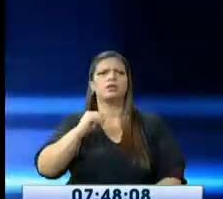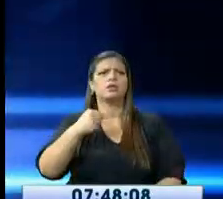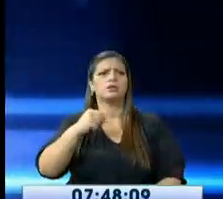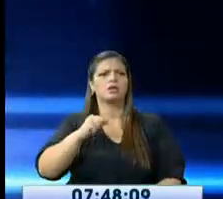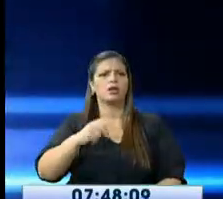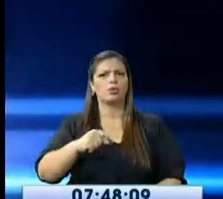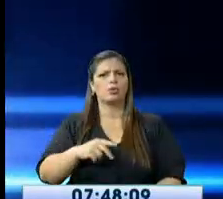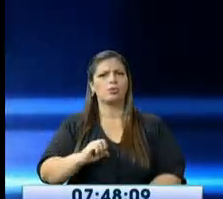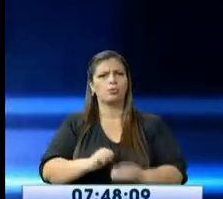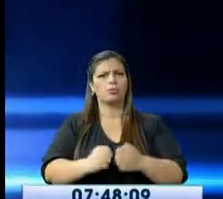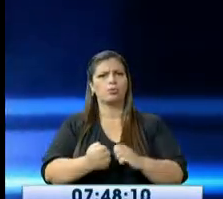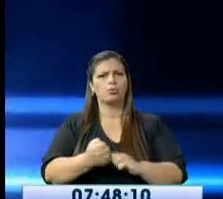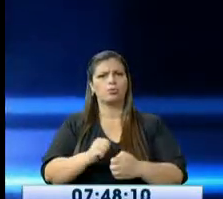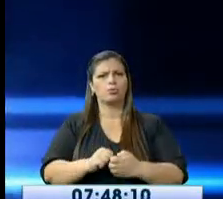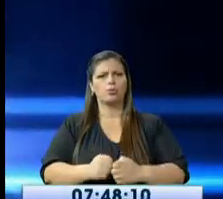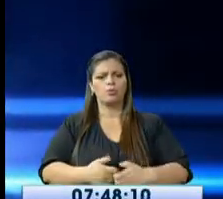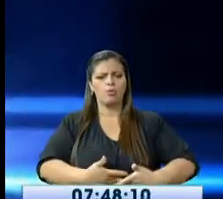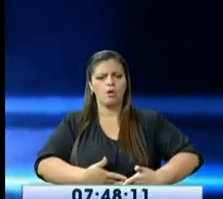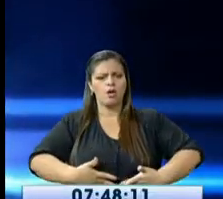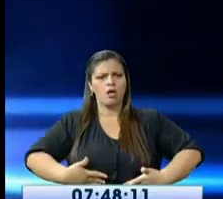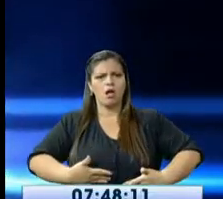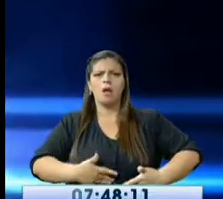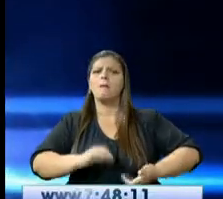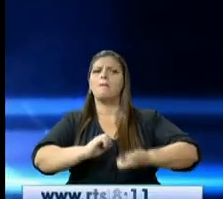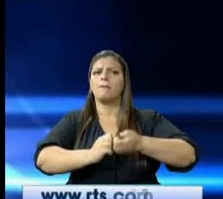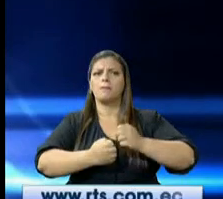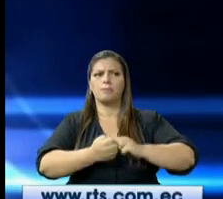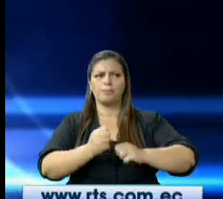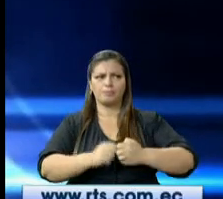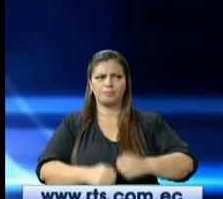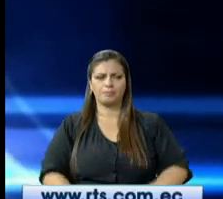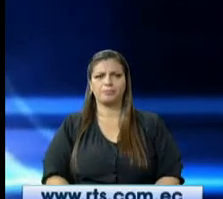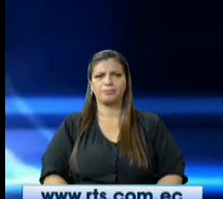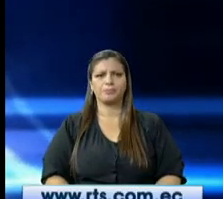la última encuesta del INEC efectuada en el año 2011 de